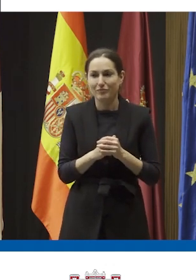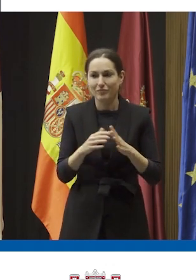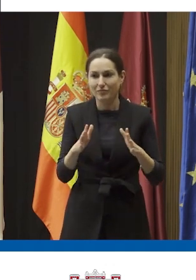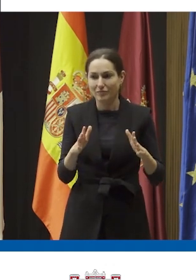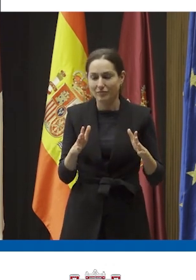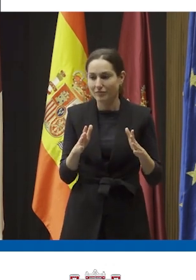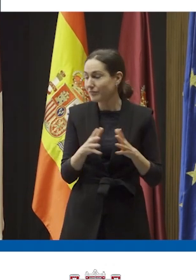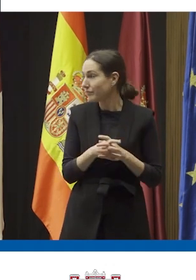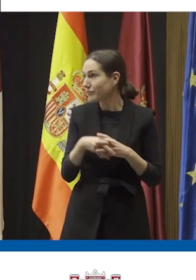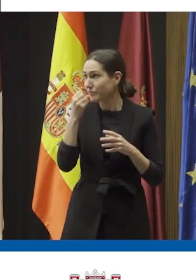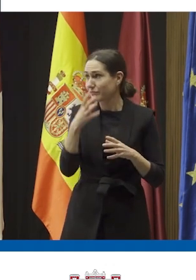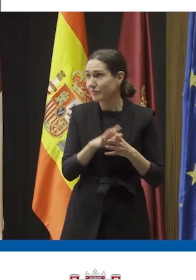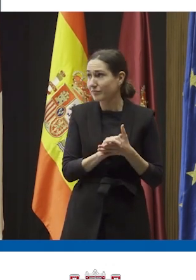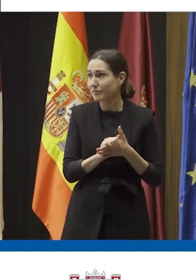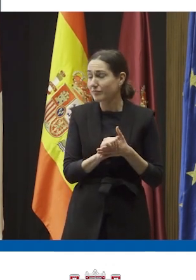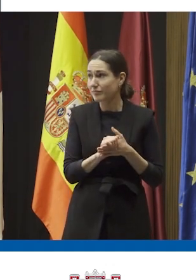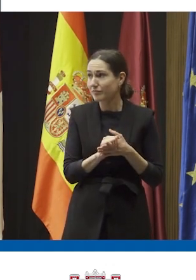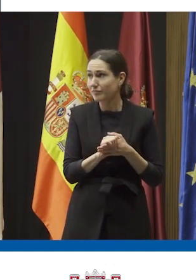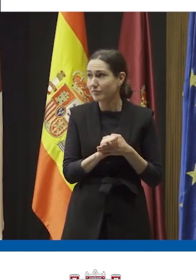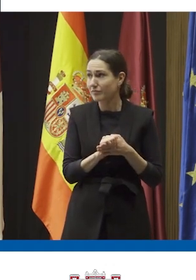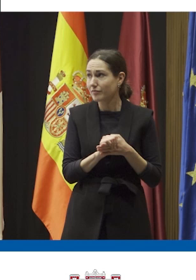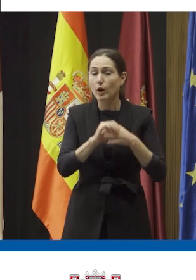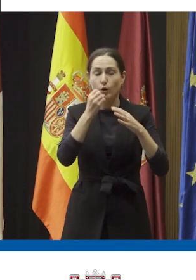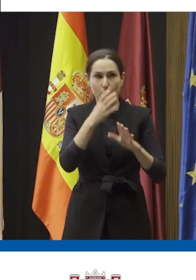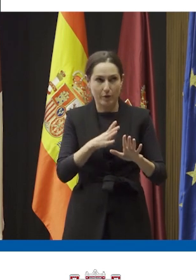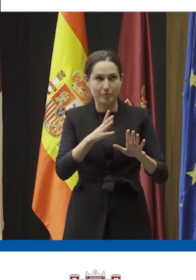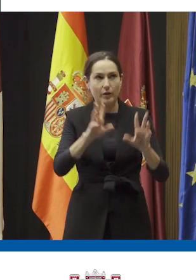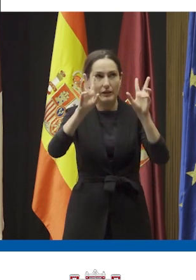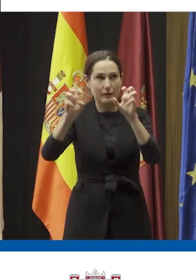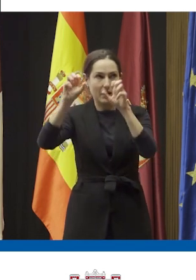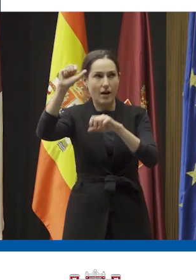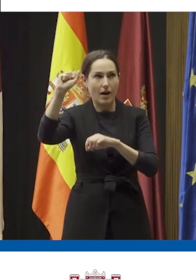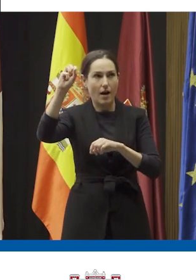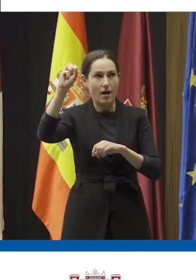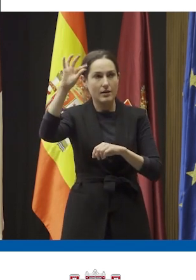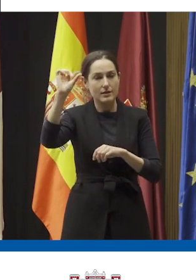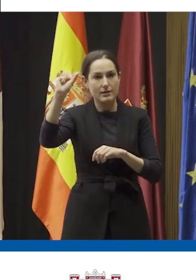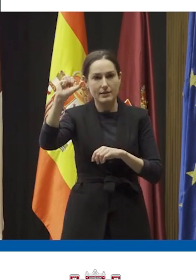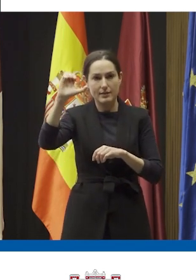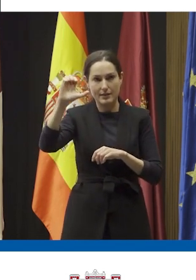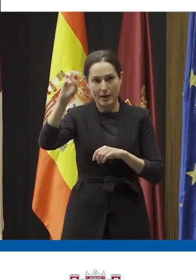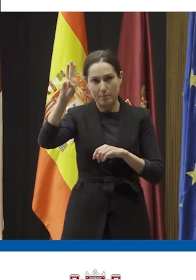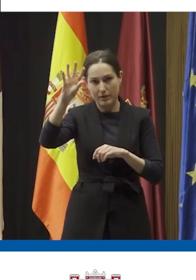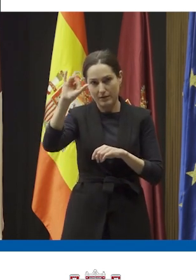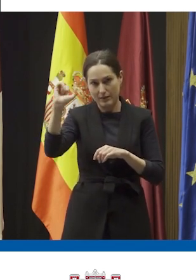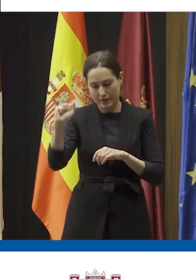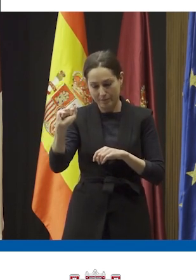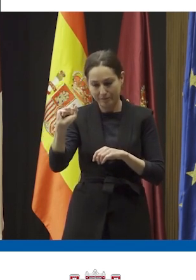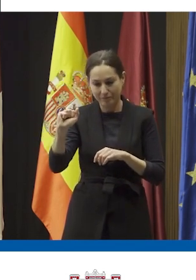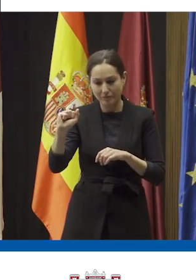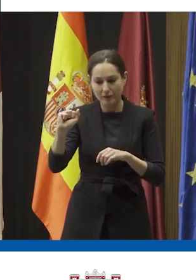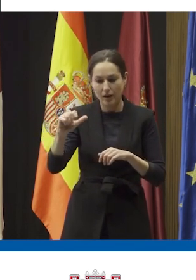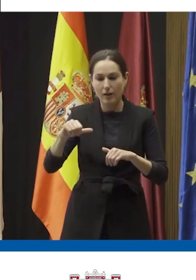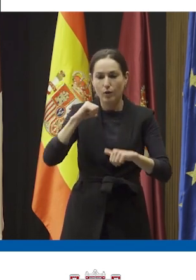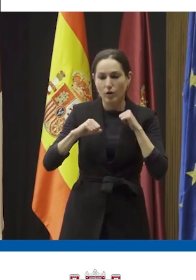veo... Bueno, eso. La asepsia. Miren, los cirujanos, igual que, entre comillas, los